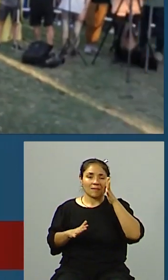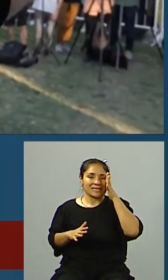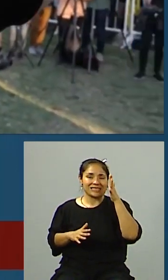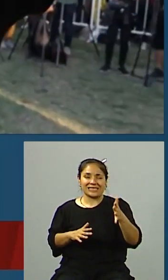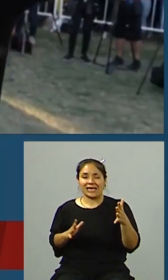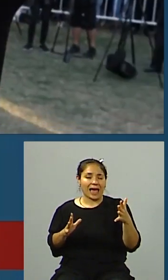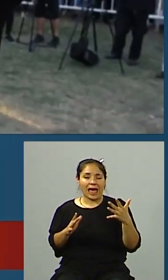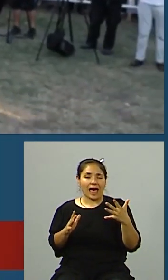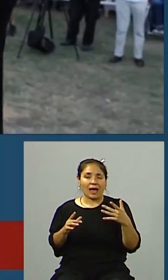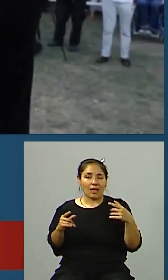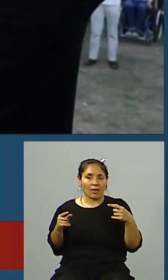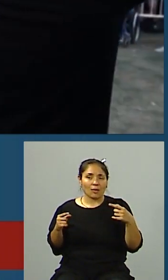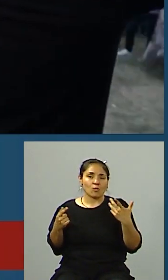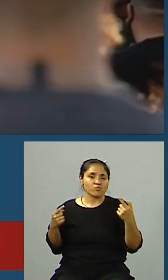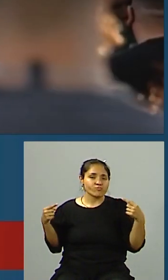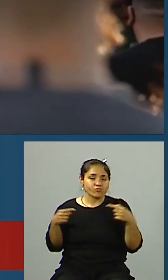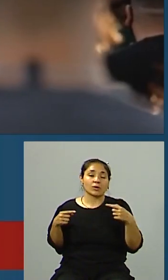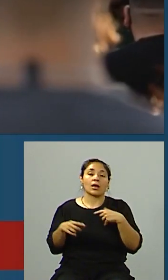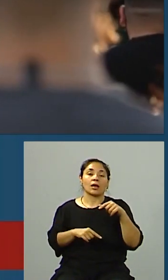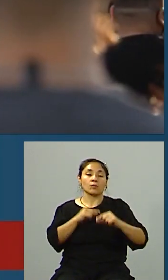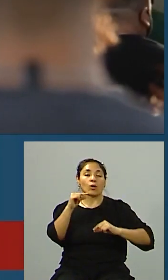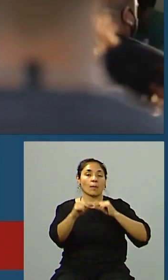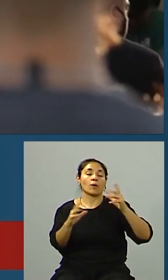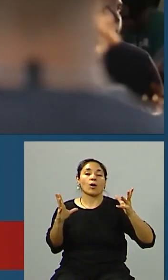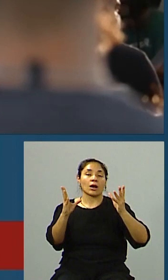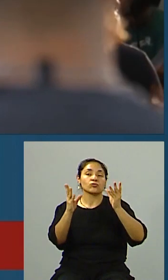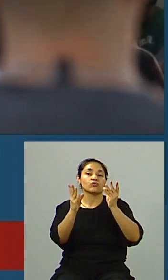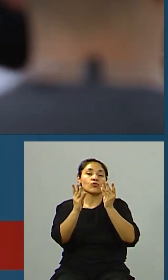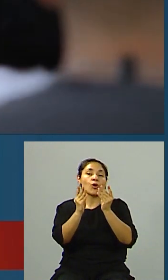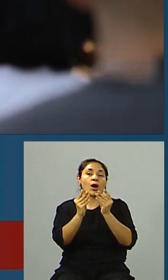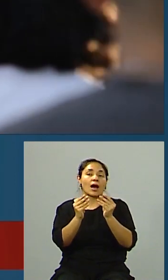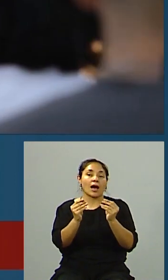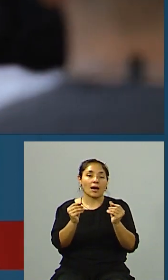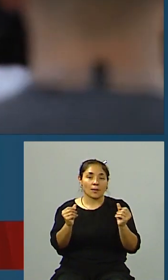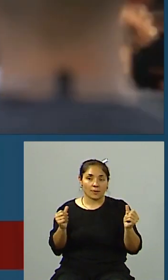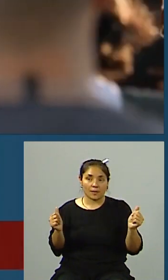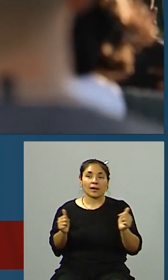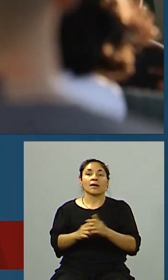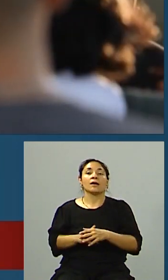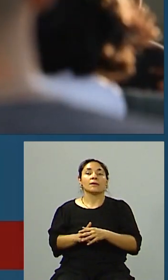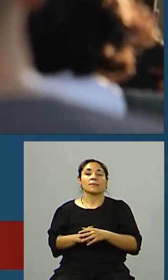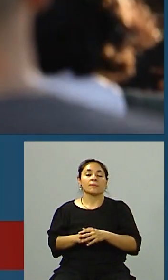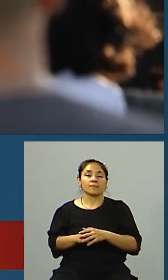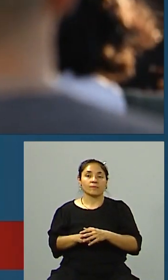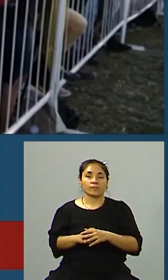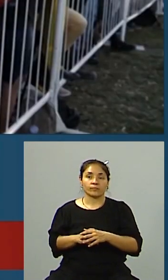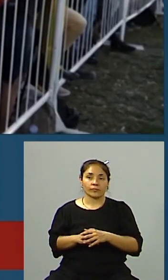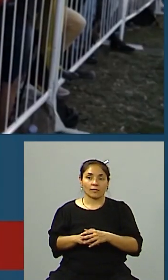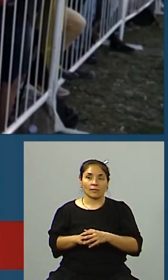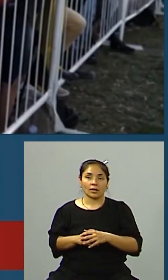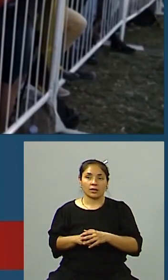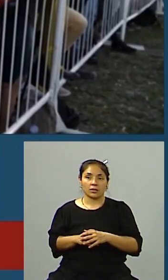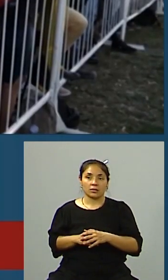mayoría opositora. Bueno, él las fue morigerando, un poco intentando ampliar su base de apoyo,